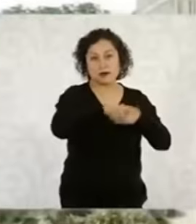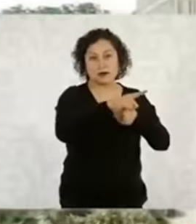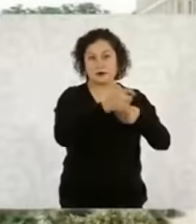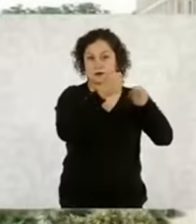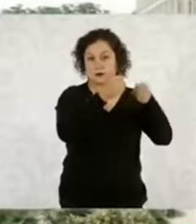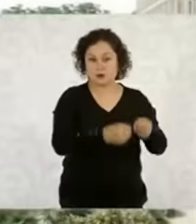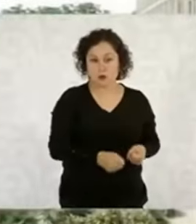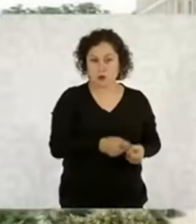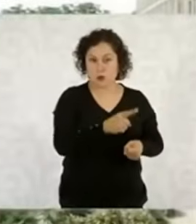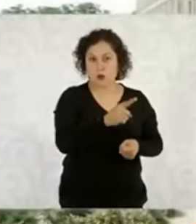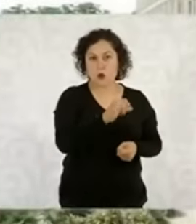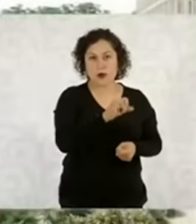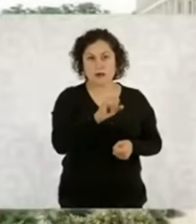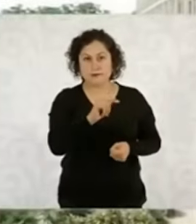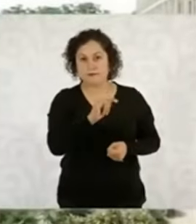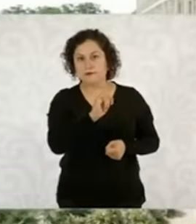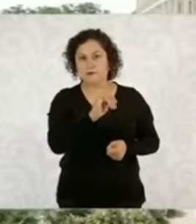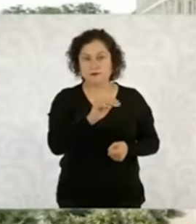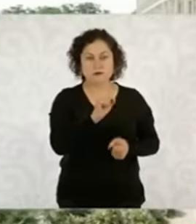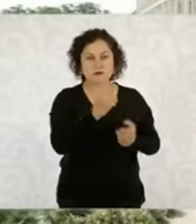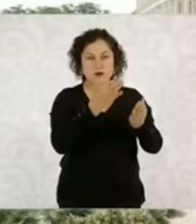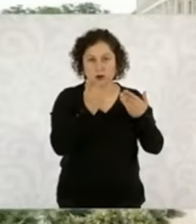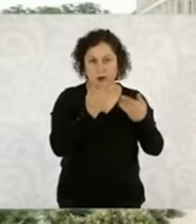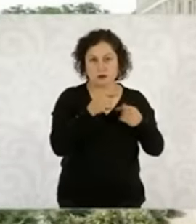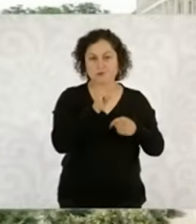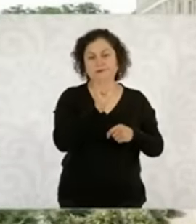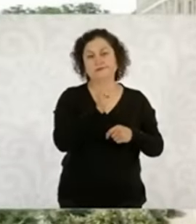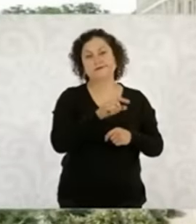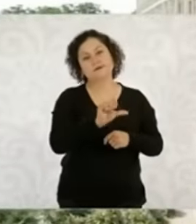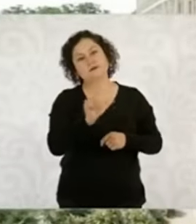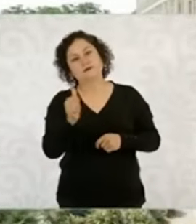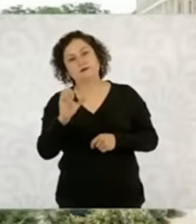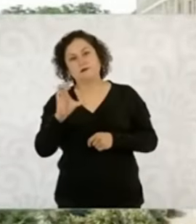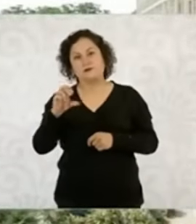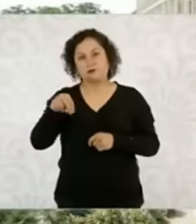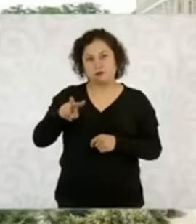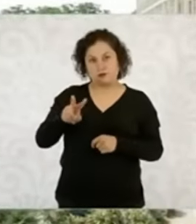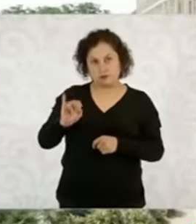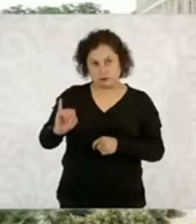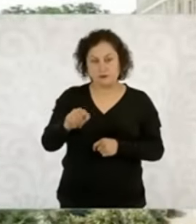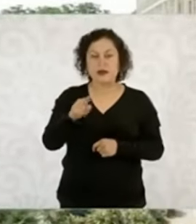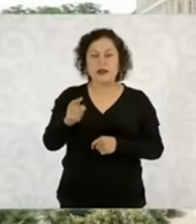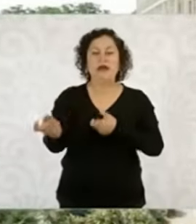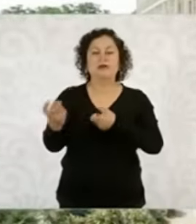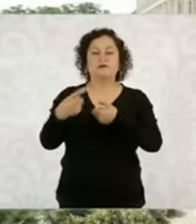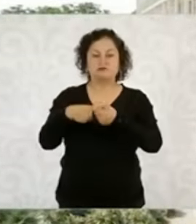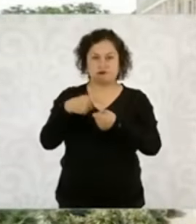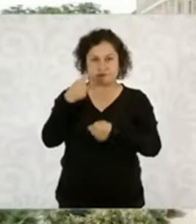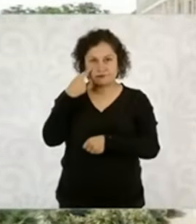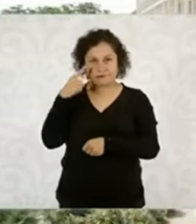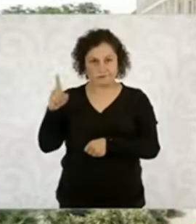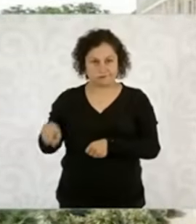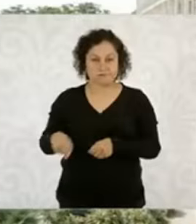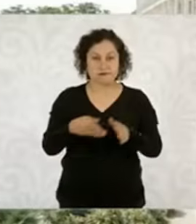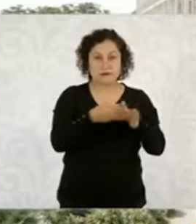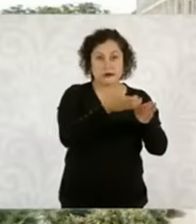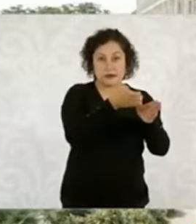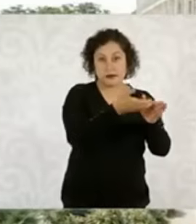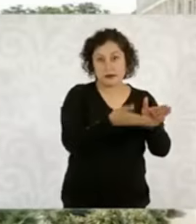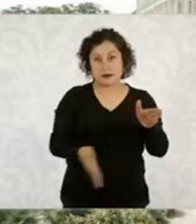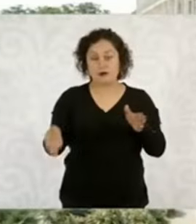es la Comisión Nacional de Vivienda la que tiene a no derechohabientes. Entonces, entre enero y